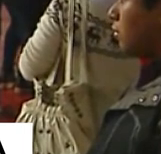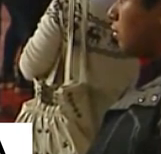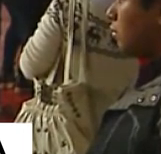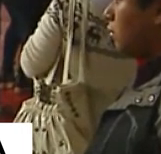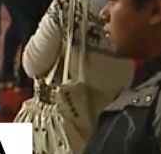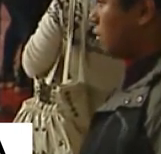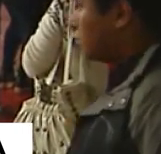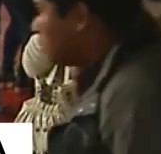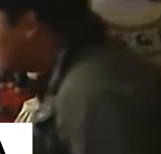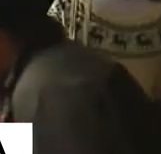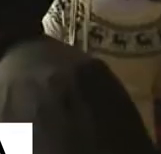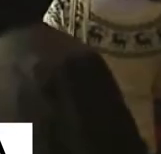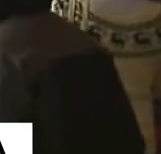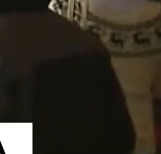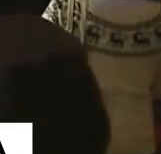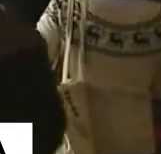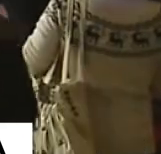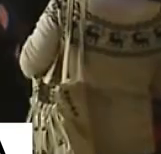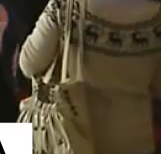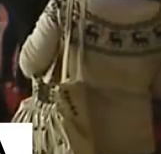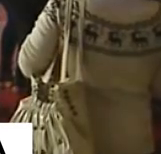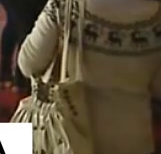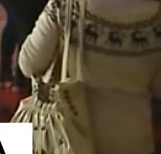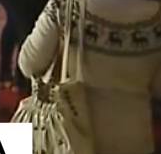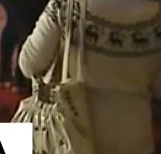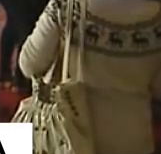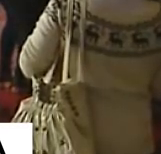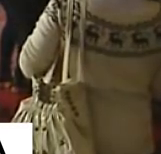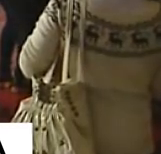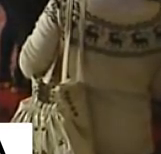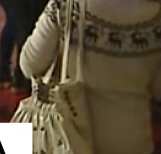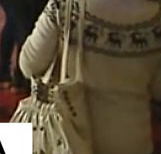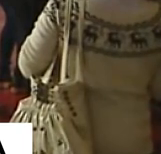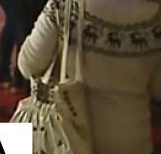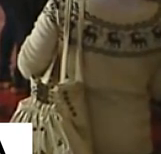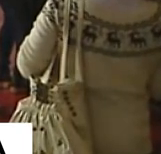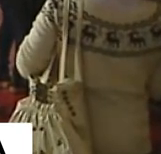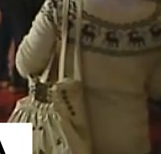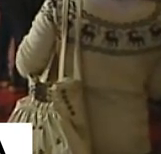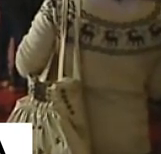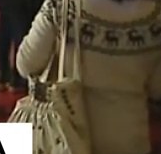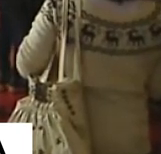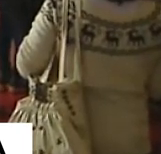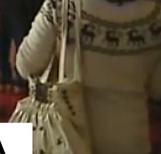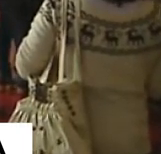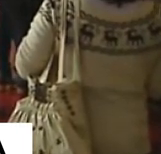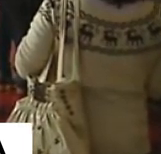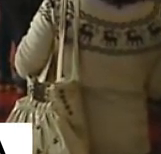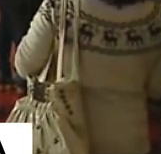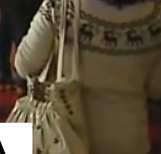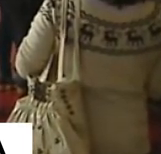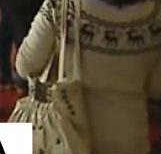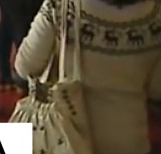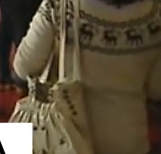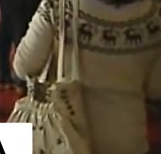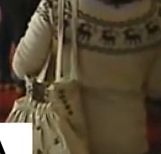habla? Cuenten. Tiene que ir a la escuela a contar, me parece. Que cuente cuántos son. Así que, señor presidente,